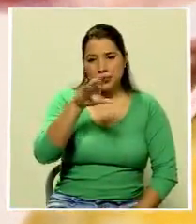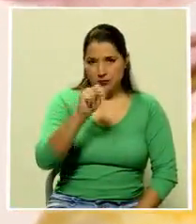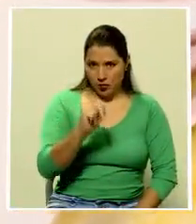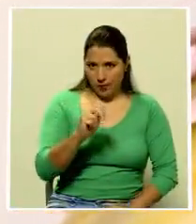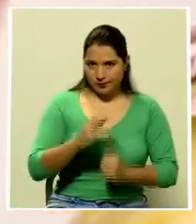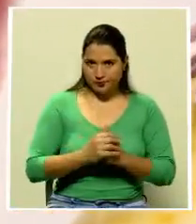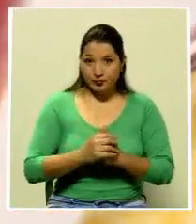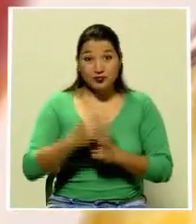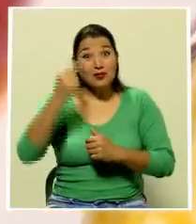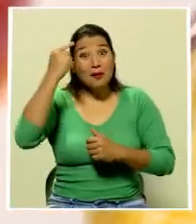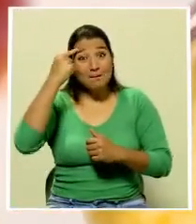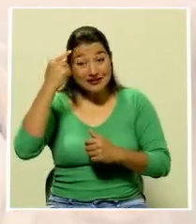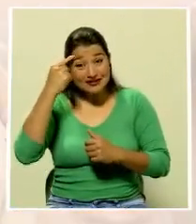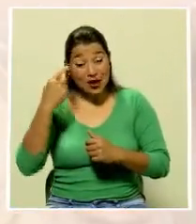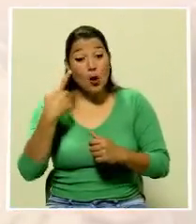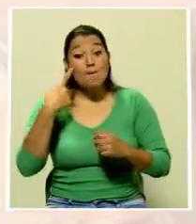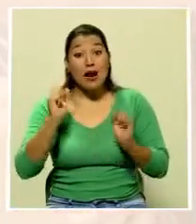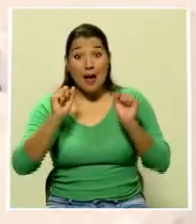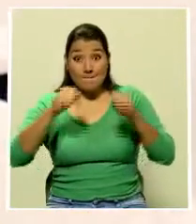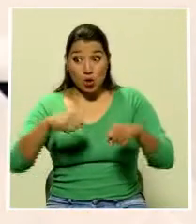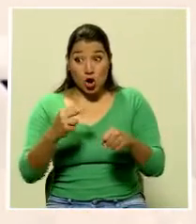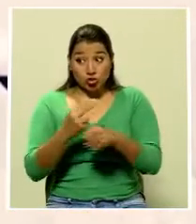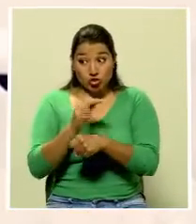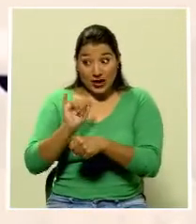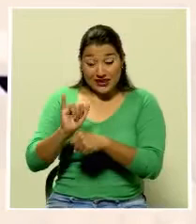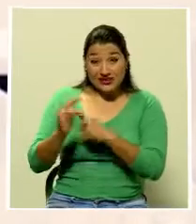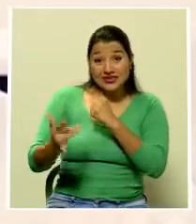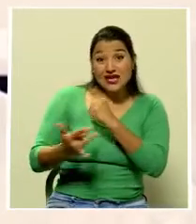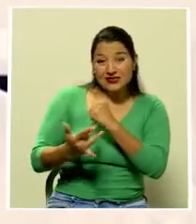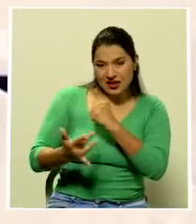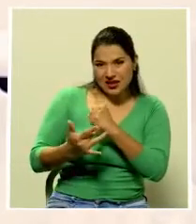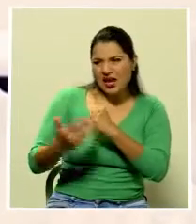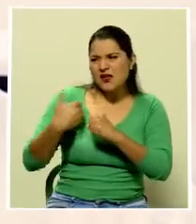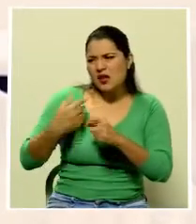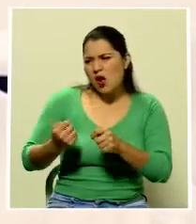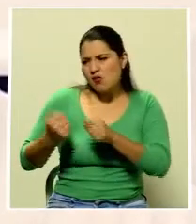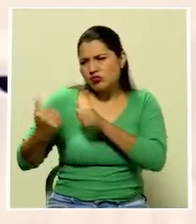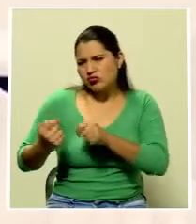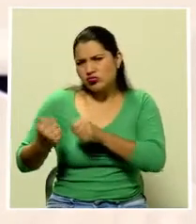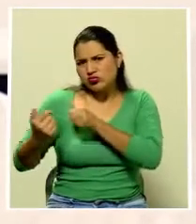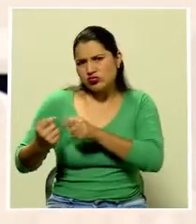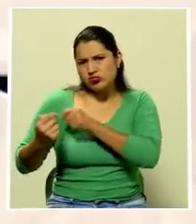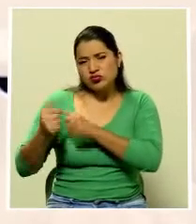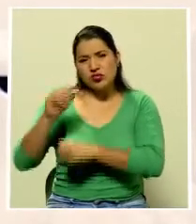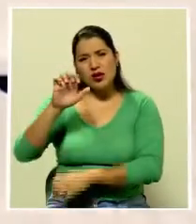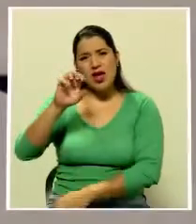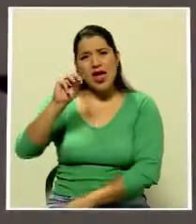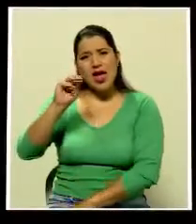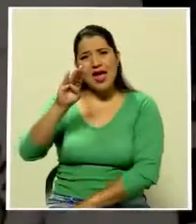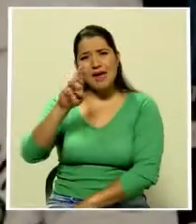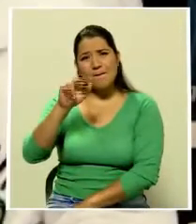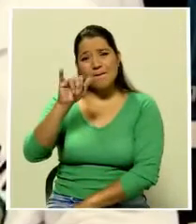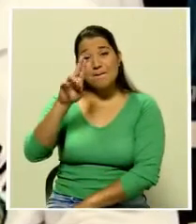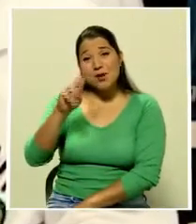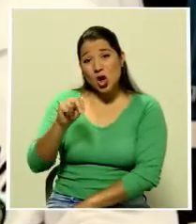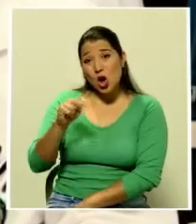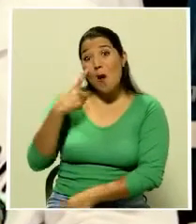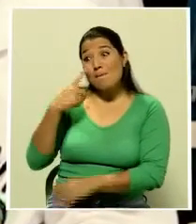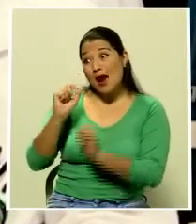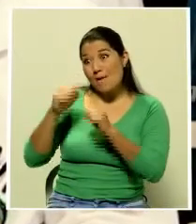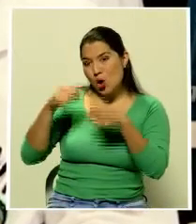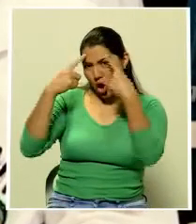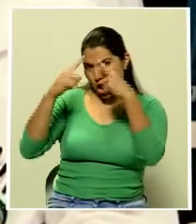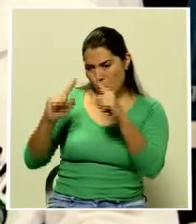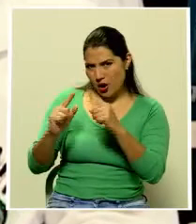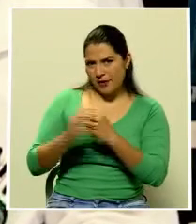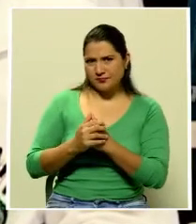embriones que podían llegar a ser vida, pero otros especialistas consideraban que este argumento no tenía validez. El embarazo no empieza